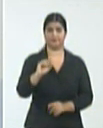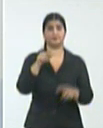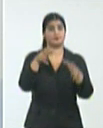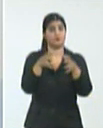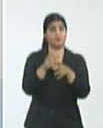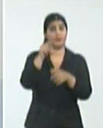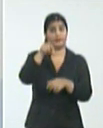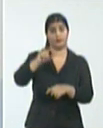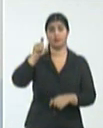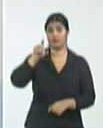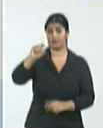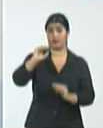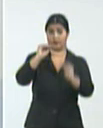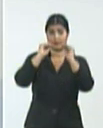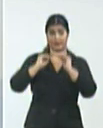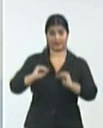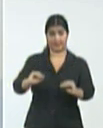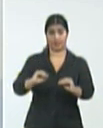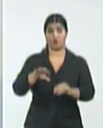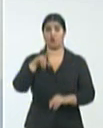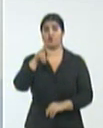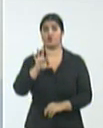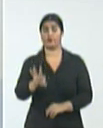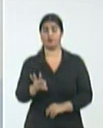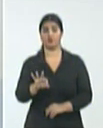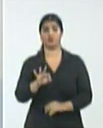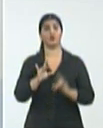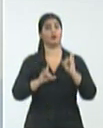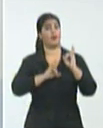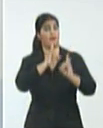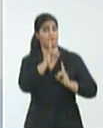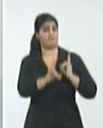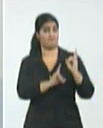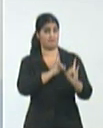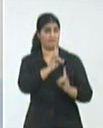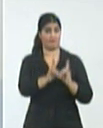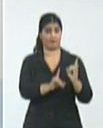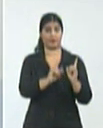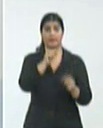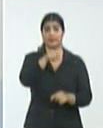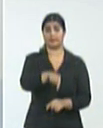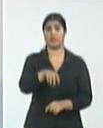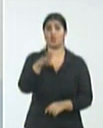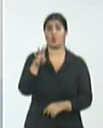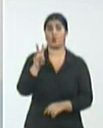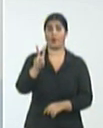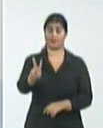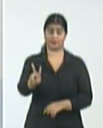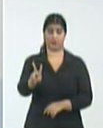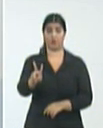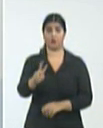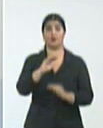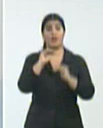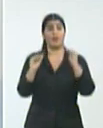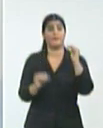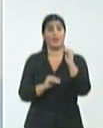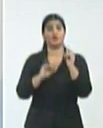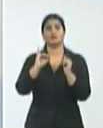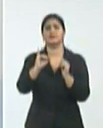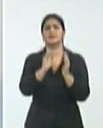98 lactantes, y de los 98, 42 con menos de 6 meses de